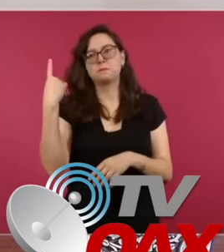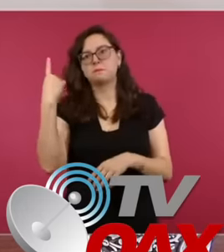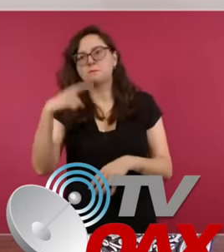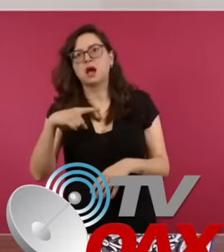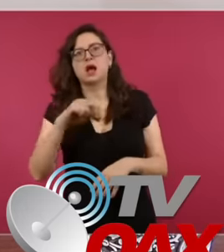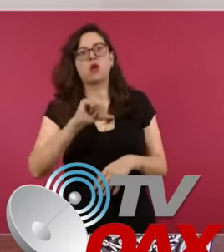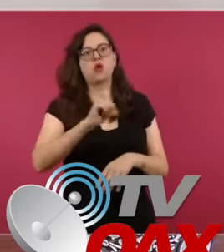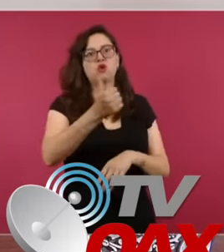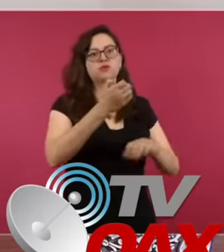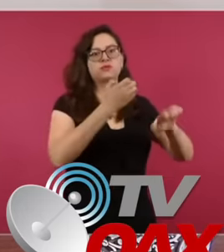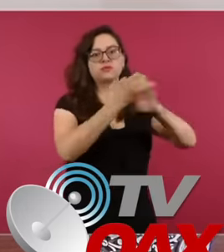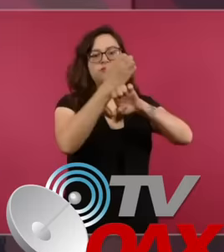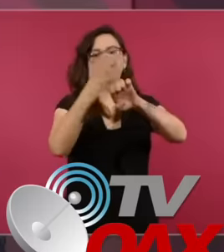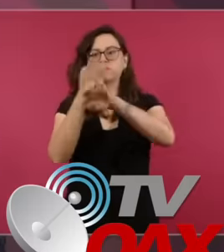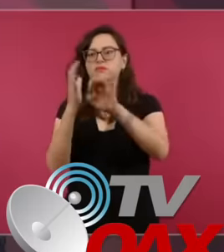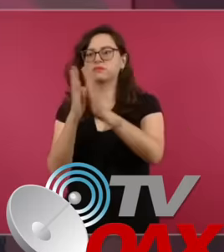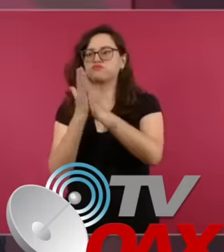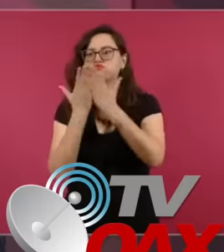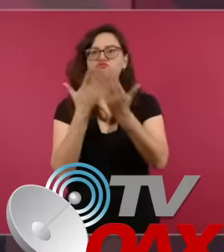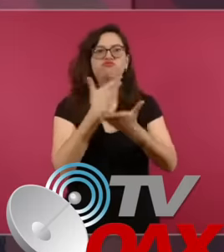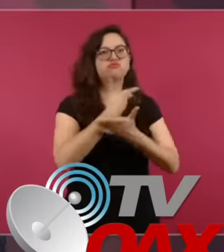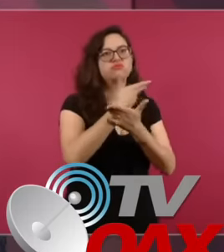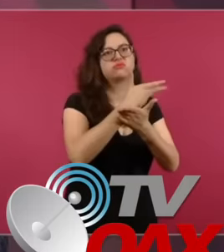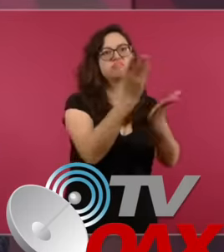de educación básica.